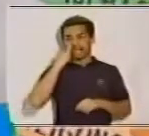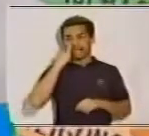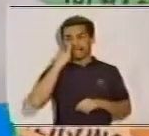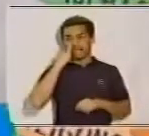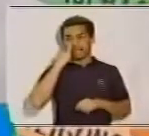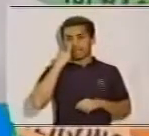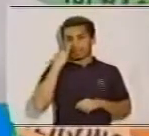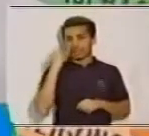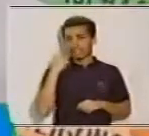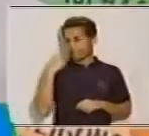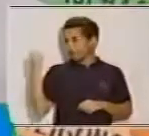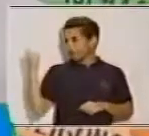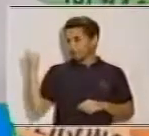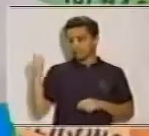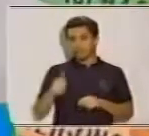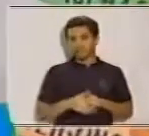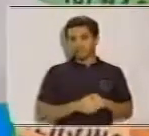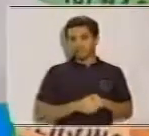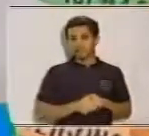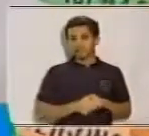¿Estamos viendo ahí?